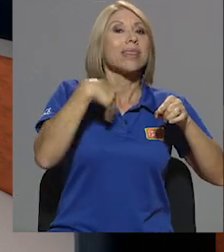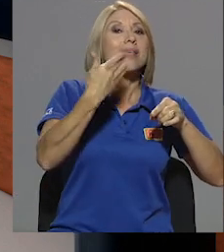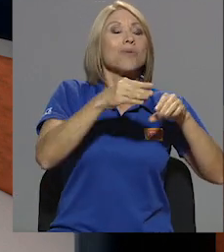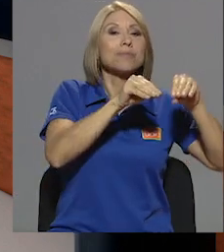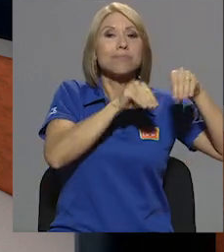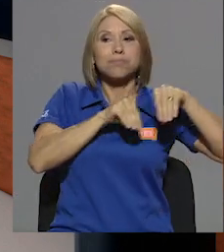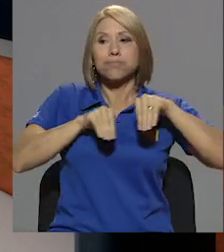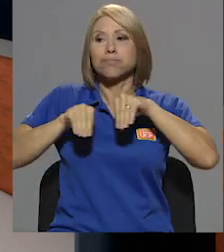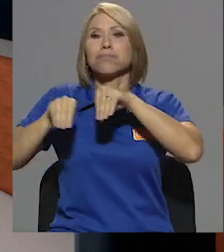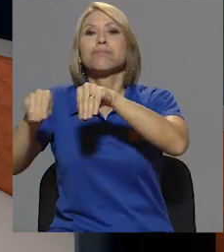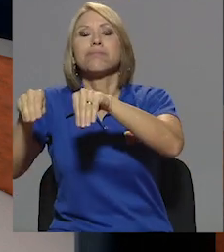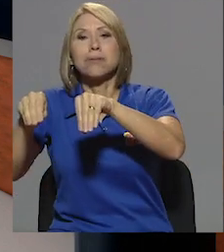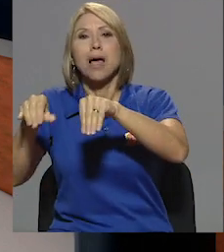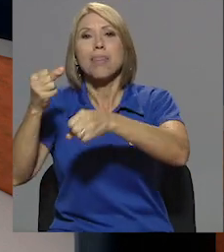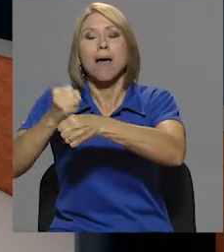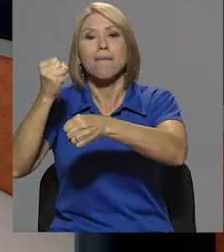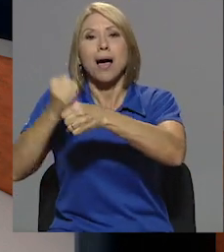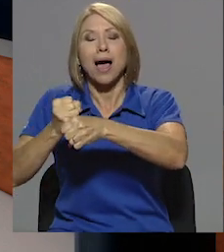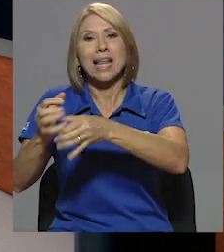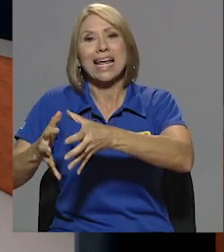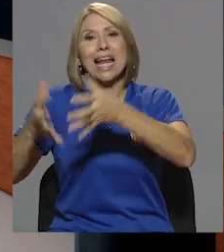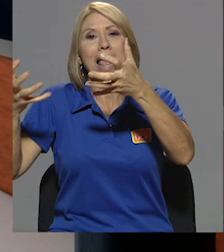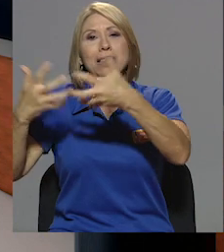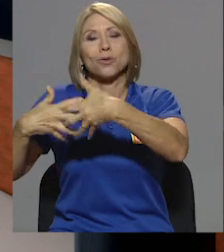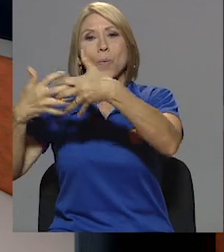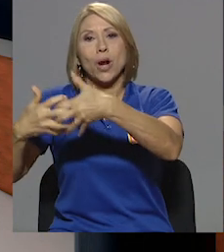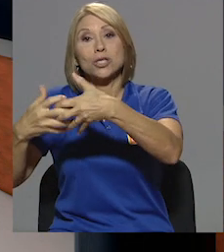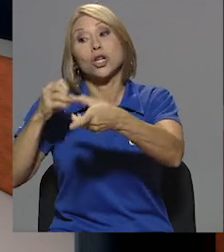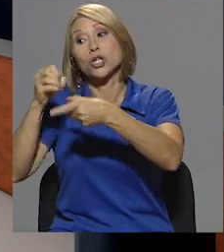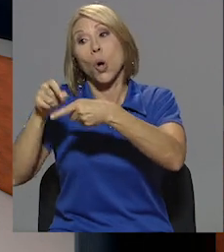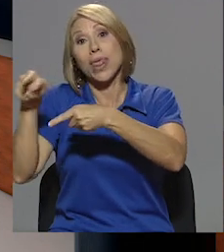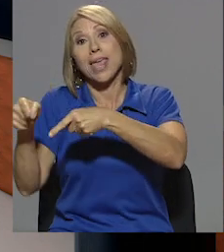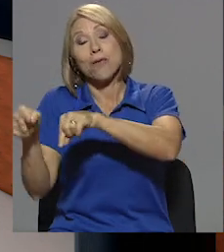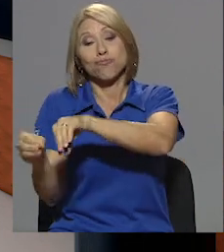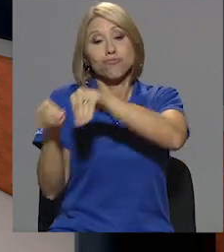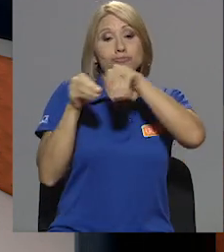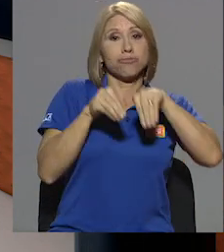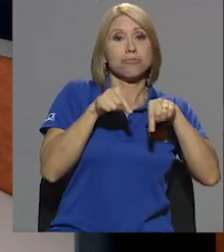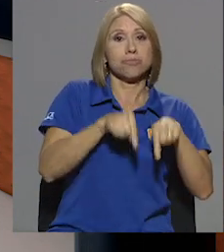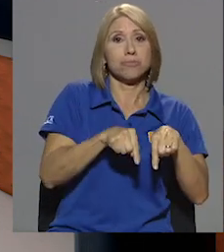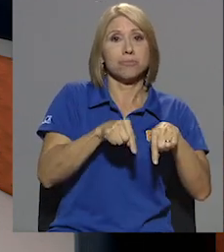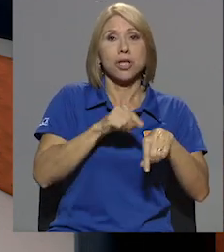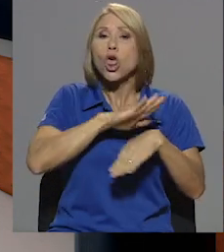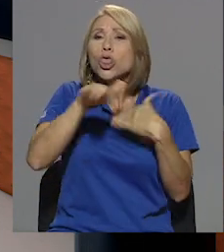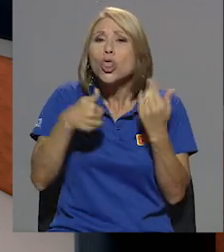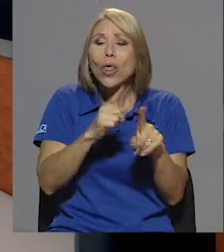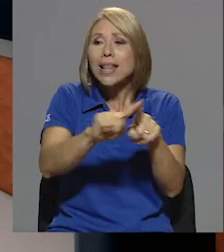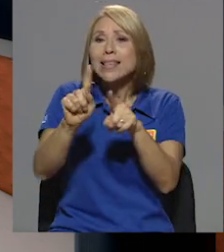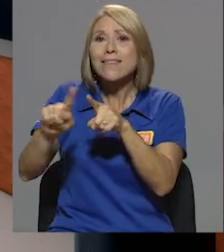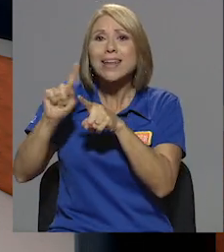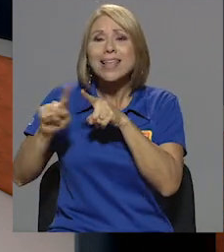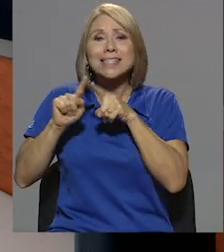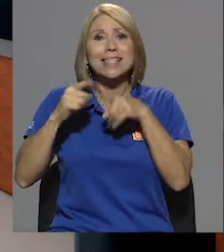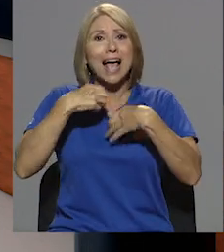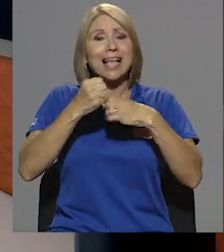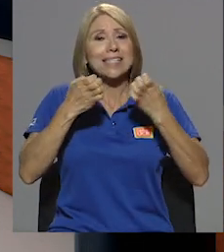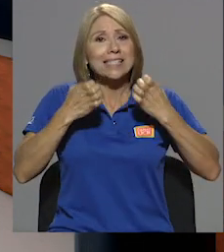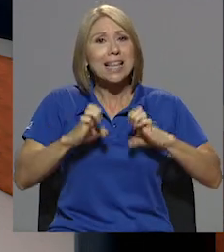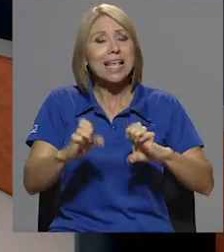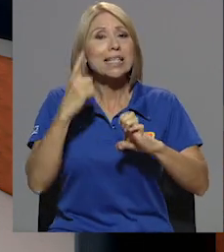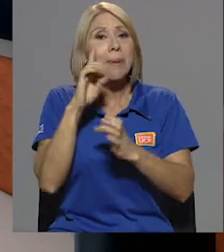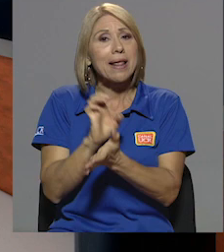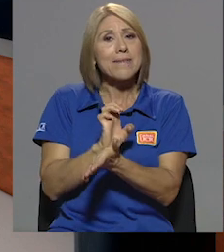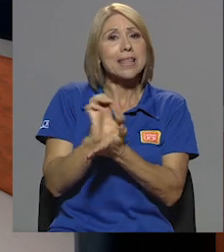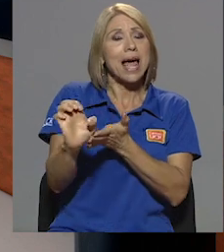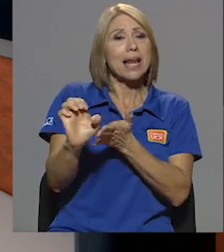la planilla de grandes corporaciones y dice ves toda empresa desarrolla estrategias para evitar legislación o